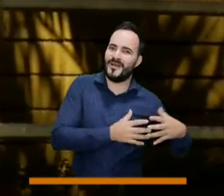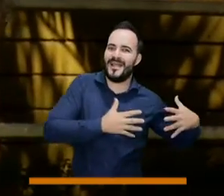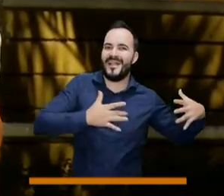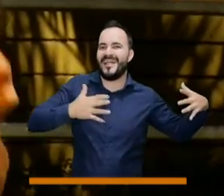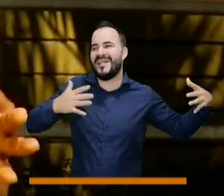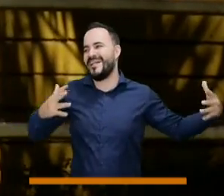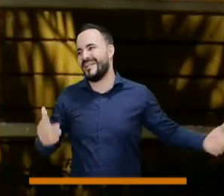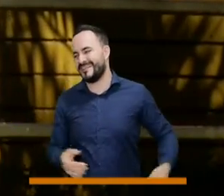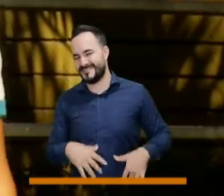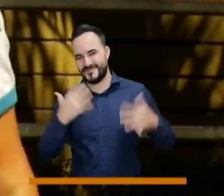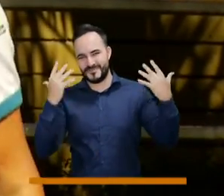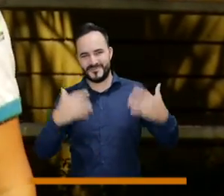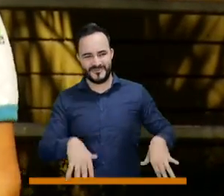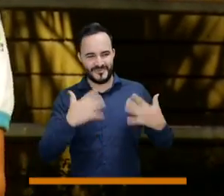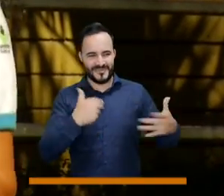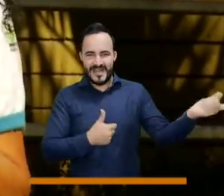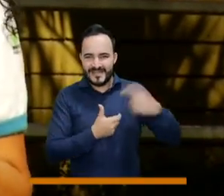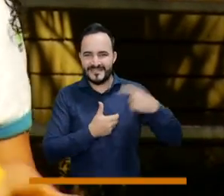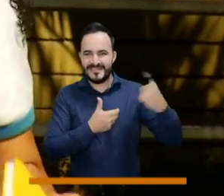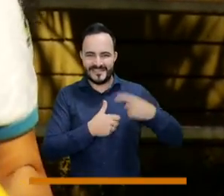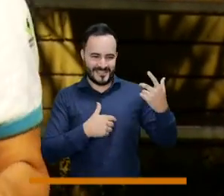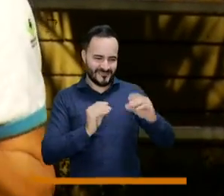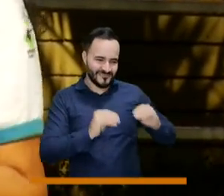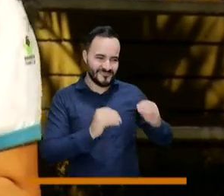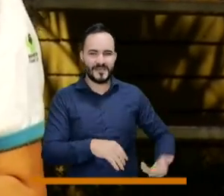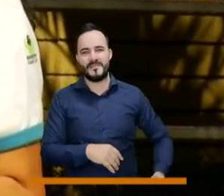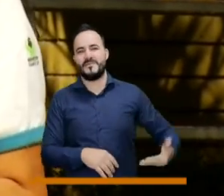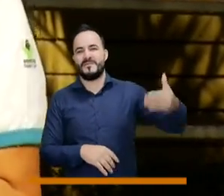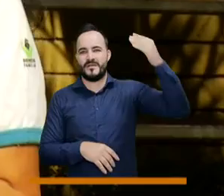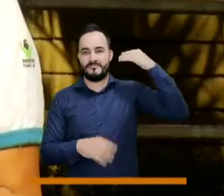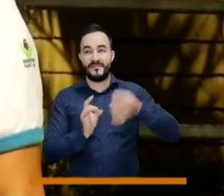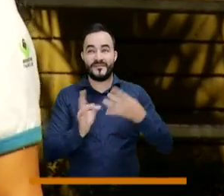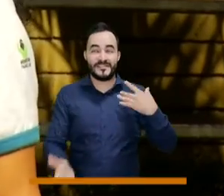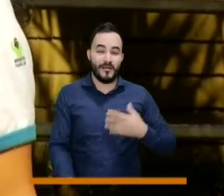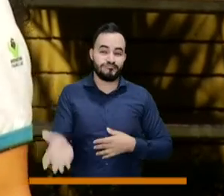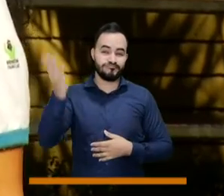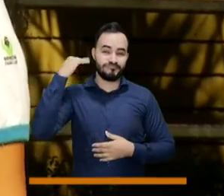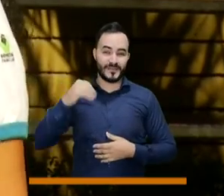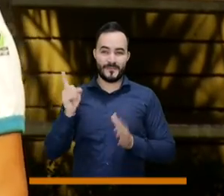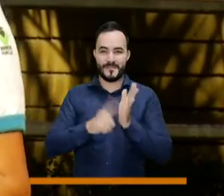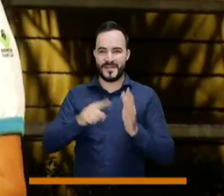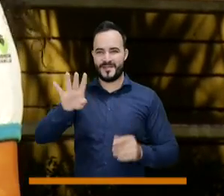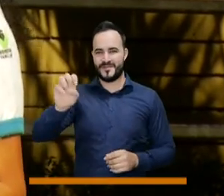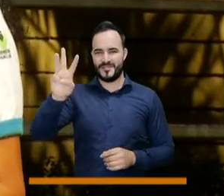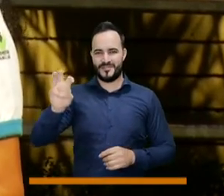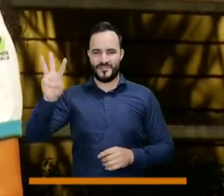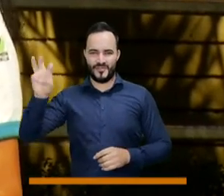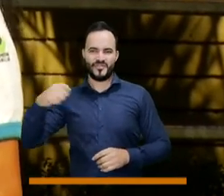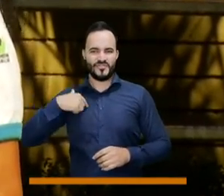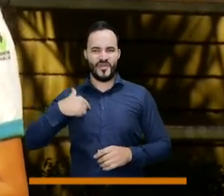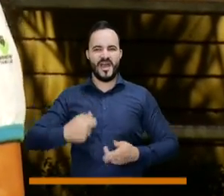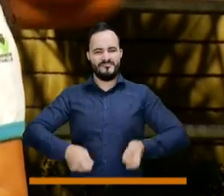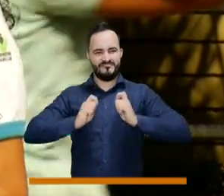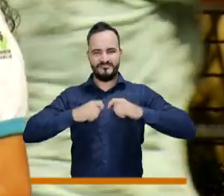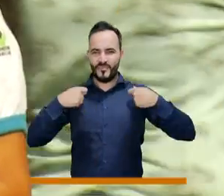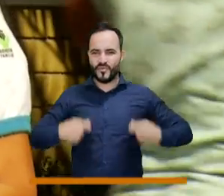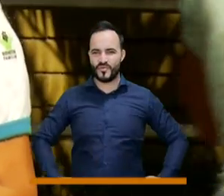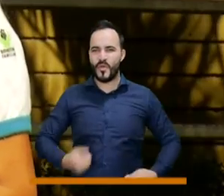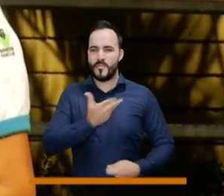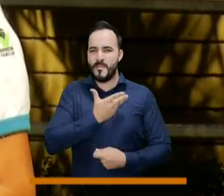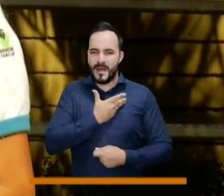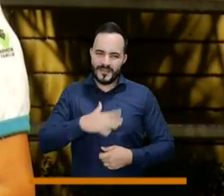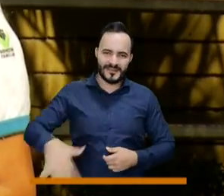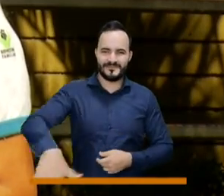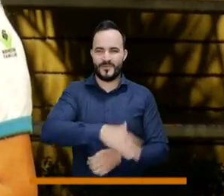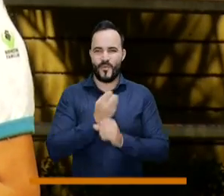y muchísimos hijos más, todos los niños jóvenes que han pasado por mis manos desde el 88, que empecé como